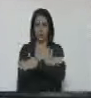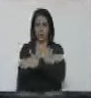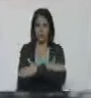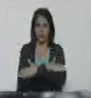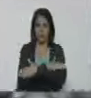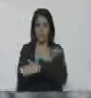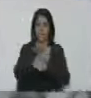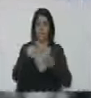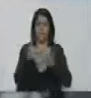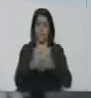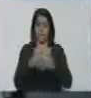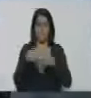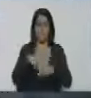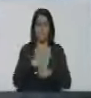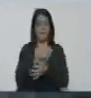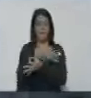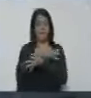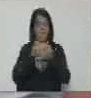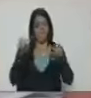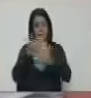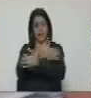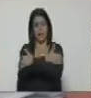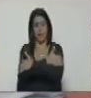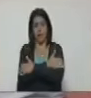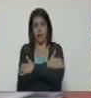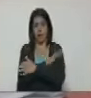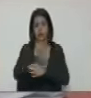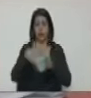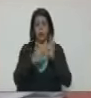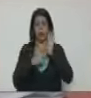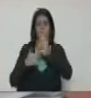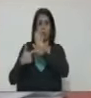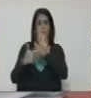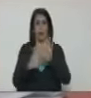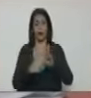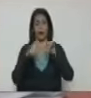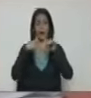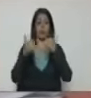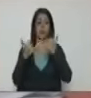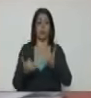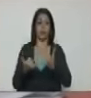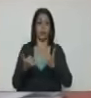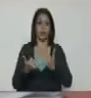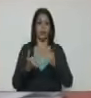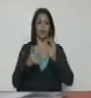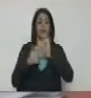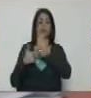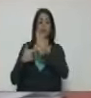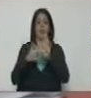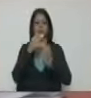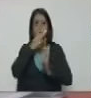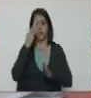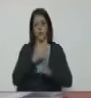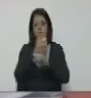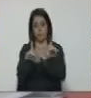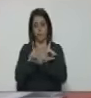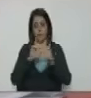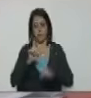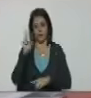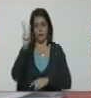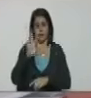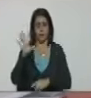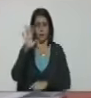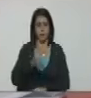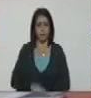Felicitaciones, nuestro más efusivo abrazo. Nos han demostrado cómo se expresa la verdadera democracia en